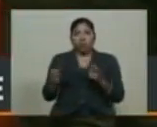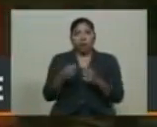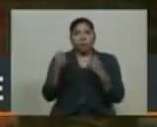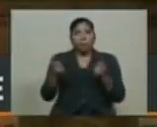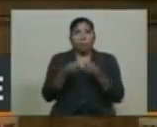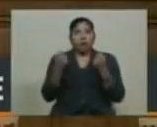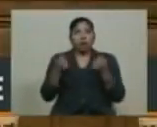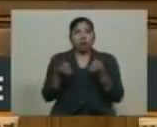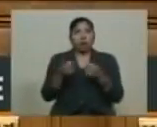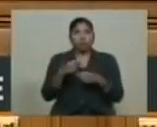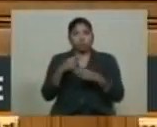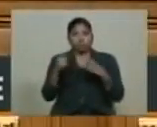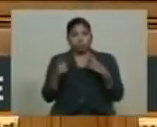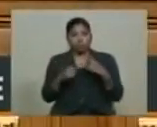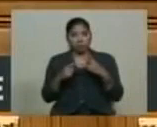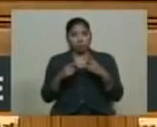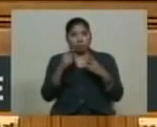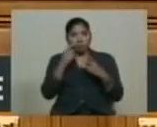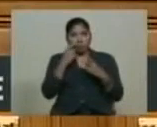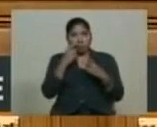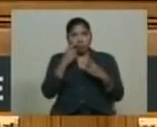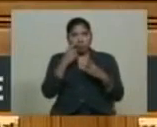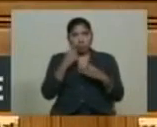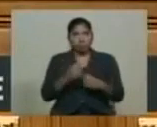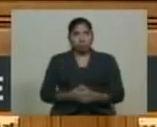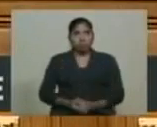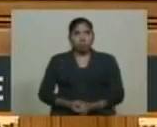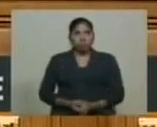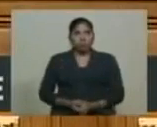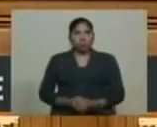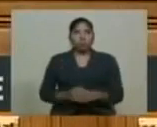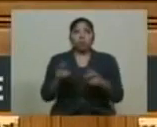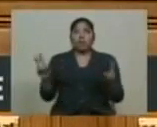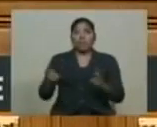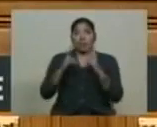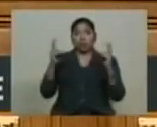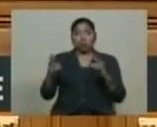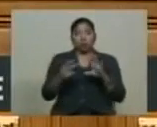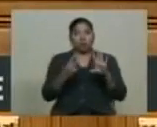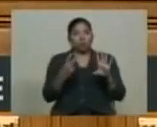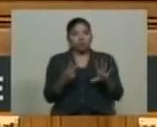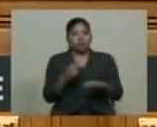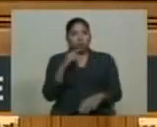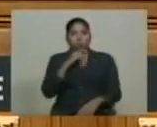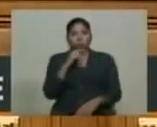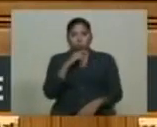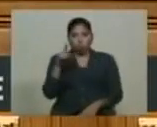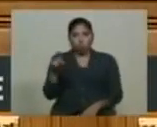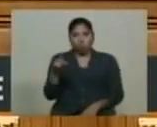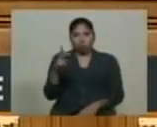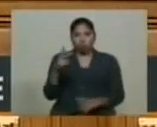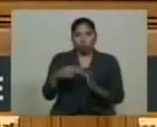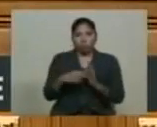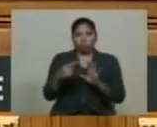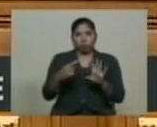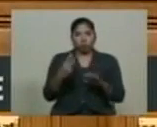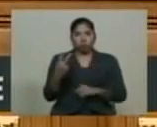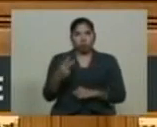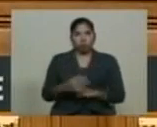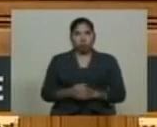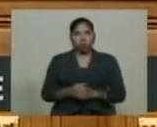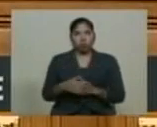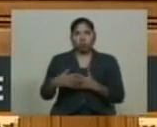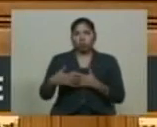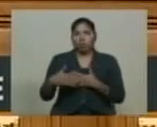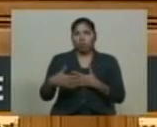del comandante Eterno y su épica victoria electoral el 7 de octubre de ese año. Lo demás